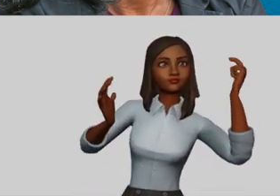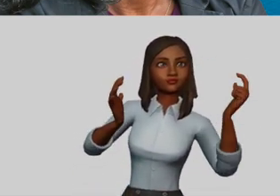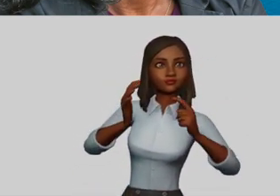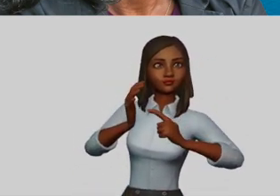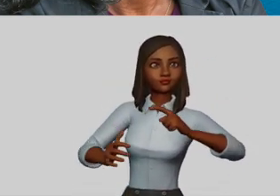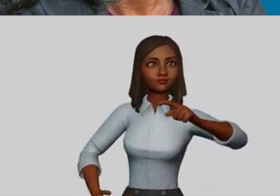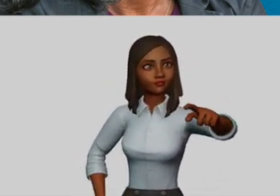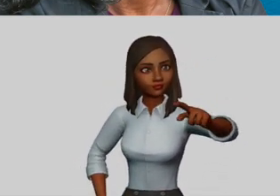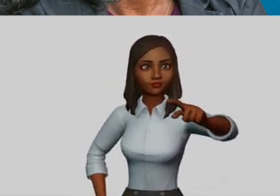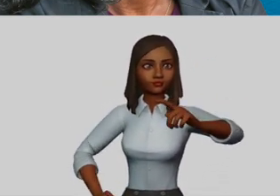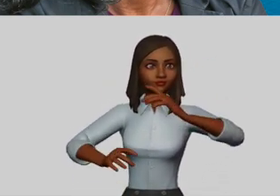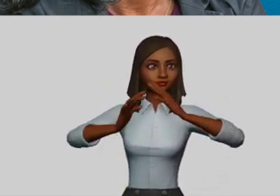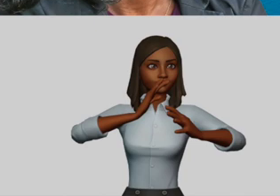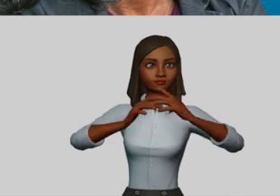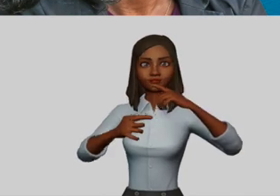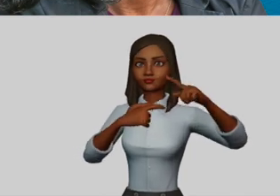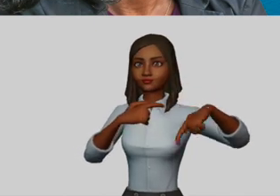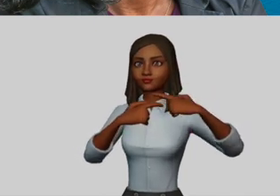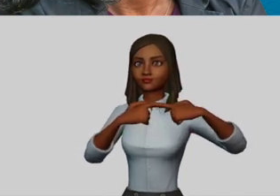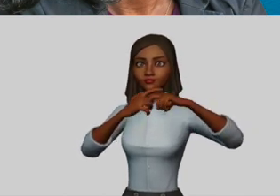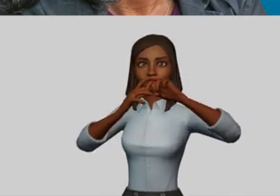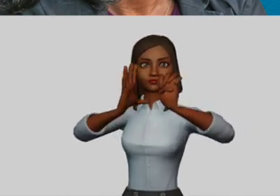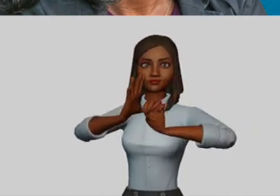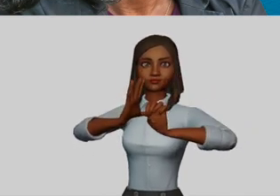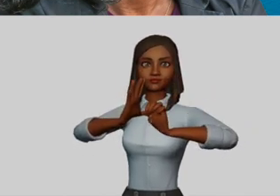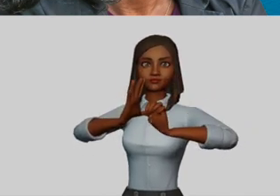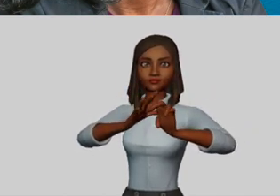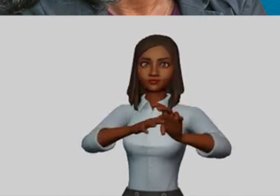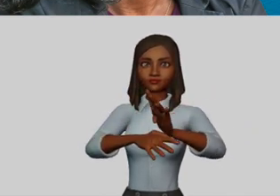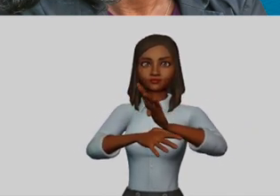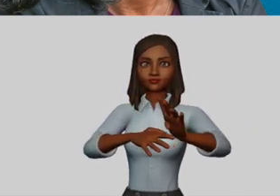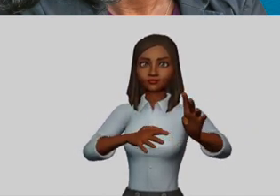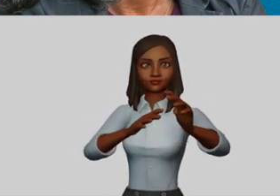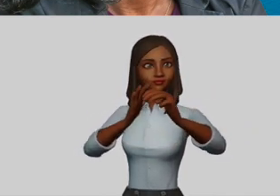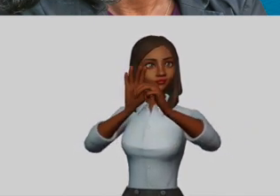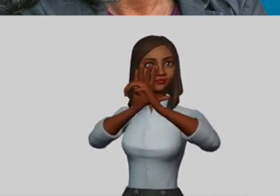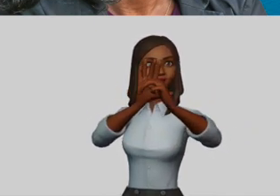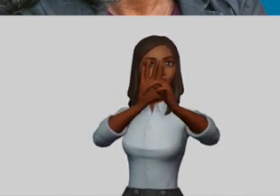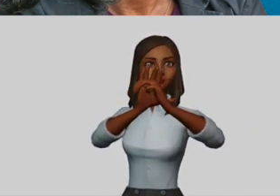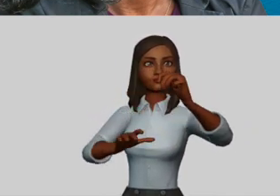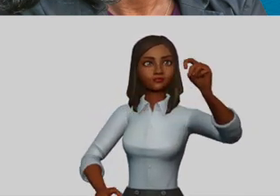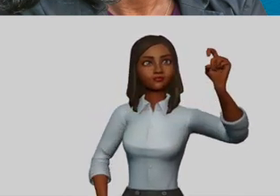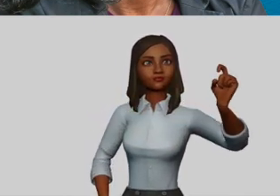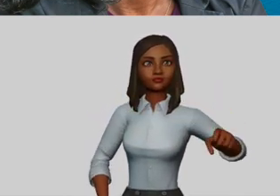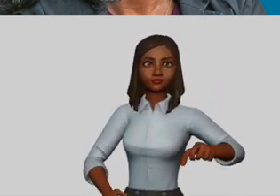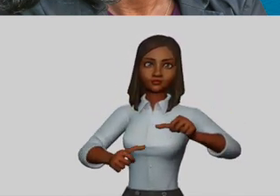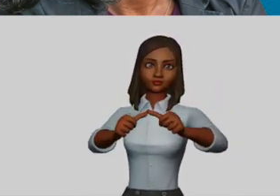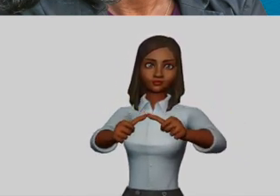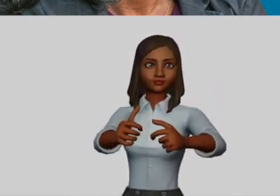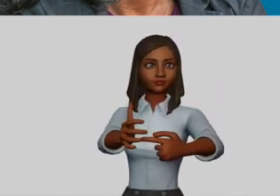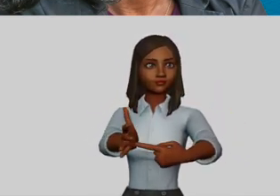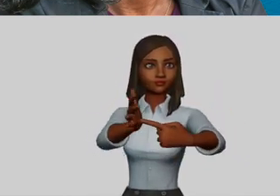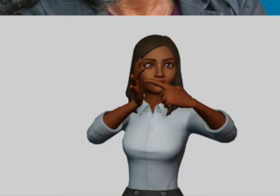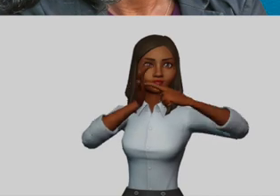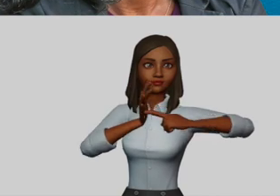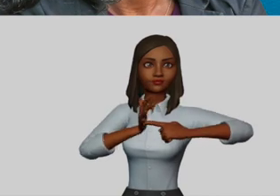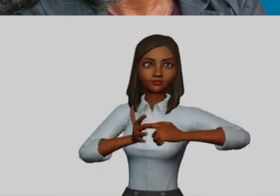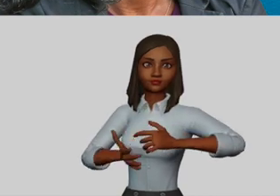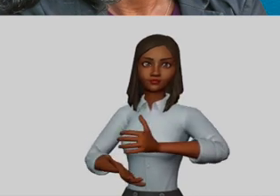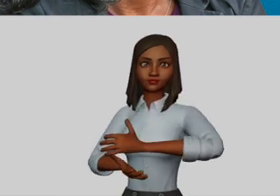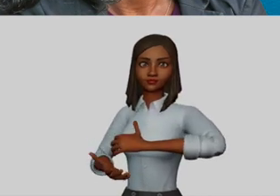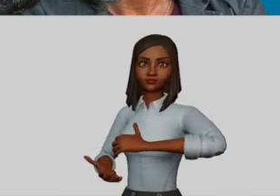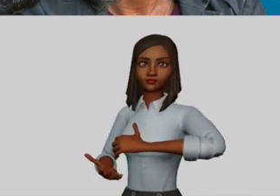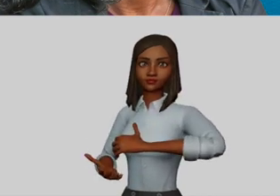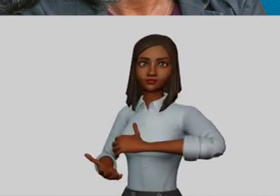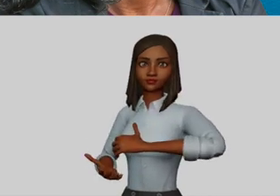aprende la lengua de señas. Hay unos que lo van a hacer y hay otros que van a poner miles de excusas. Uh-huh. Ah, no, yo estoy muy busy. Ay,